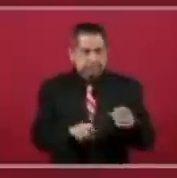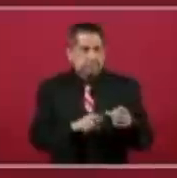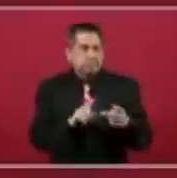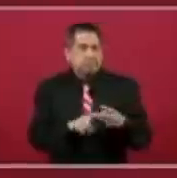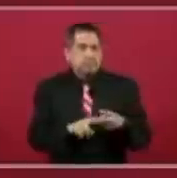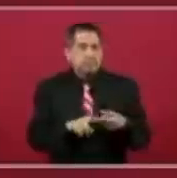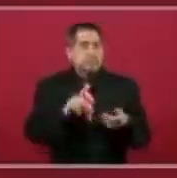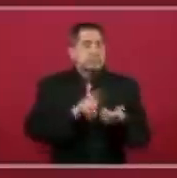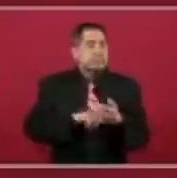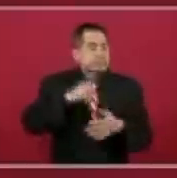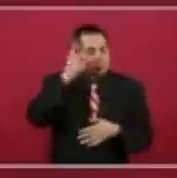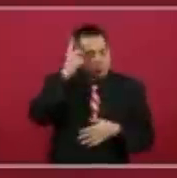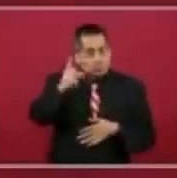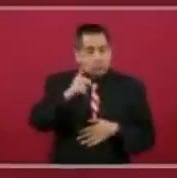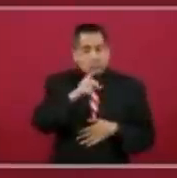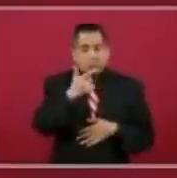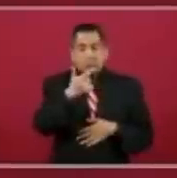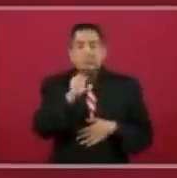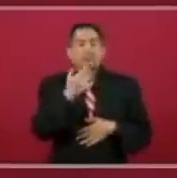y el dueño del gasoducto